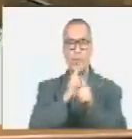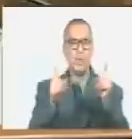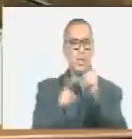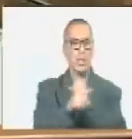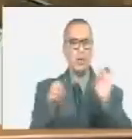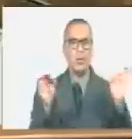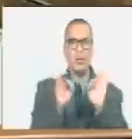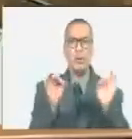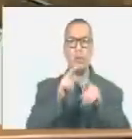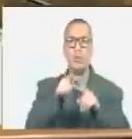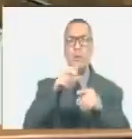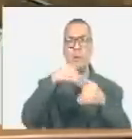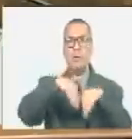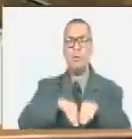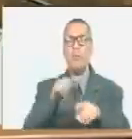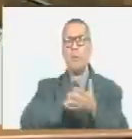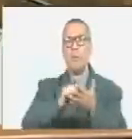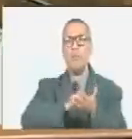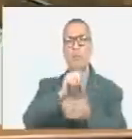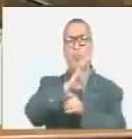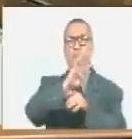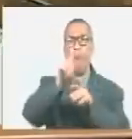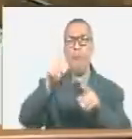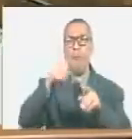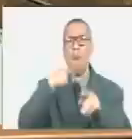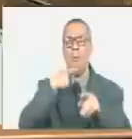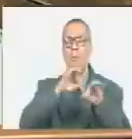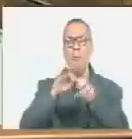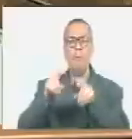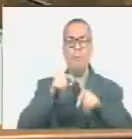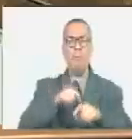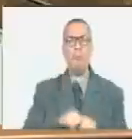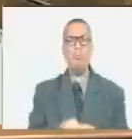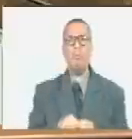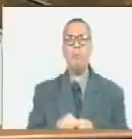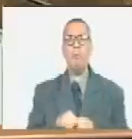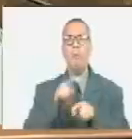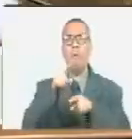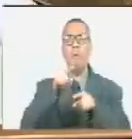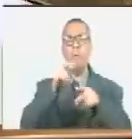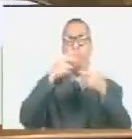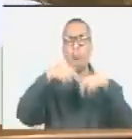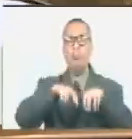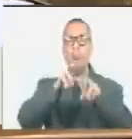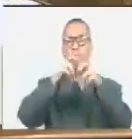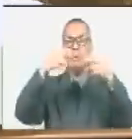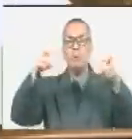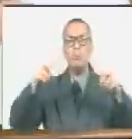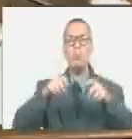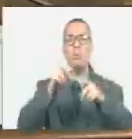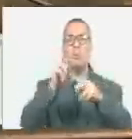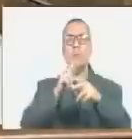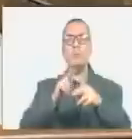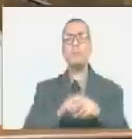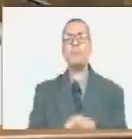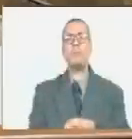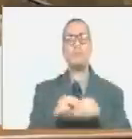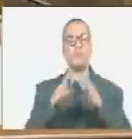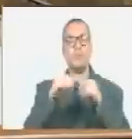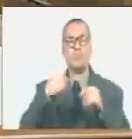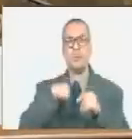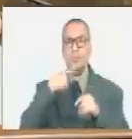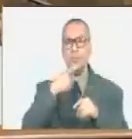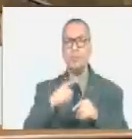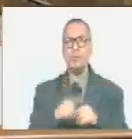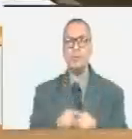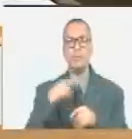modificación la denominación del epígrafe del artículo 41, quedando redactado de la siguiente manera. Epígrafe, recursos. Es todo, señor